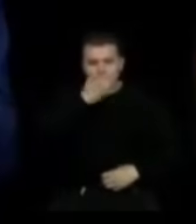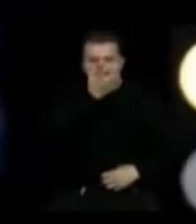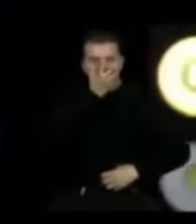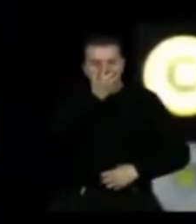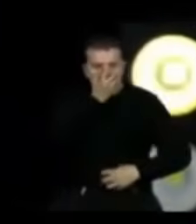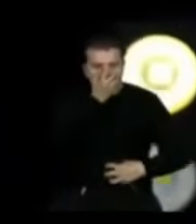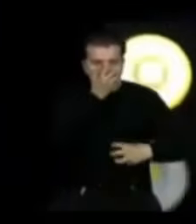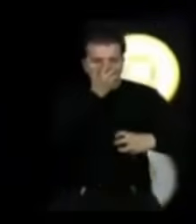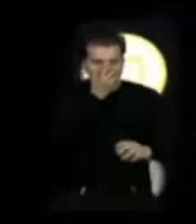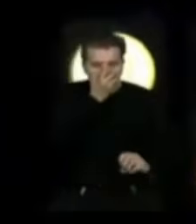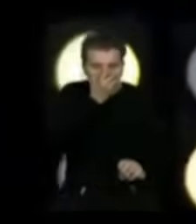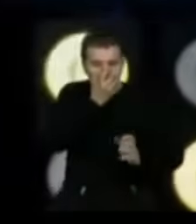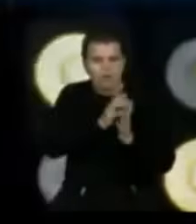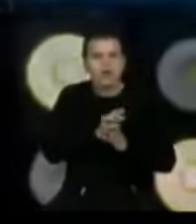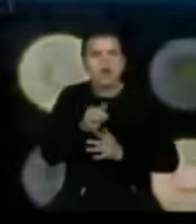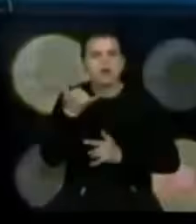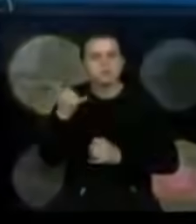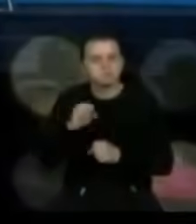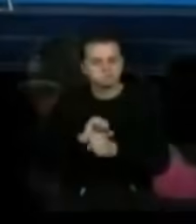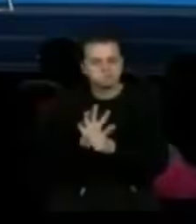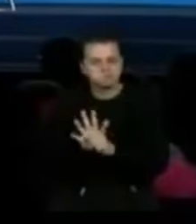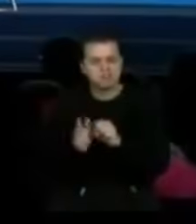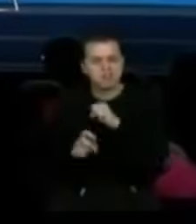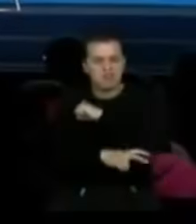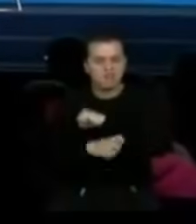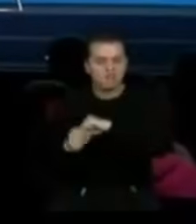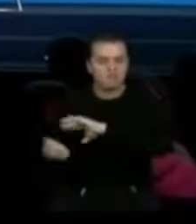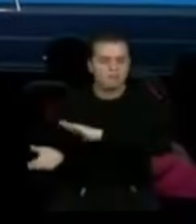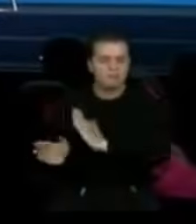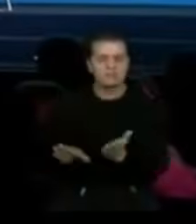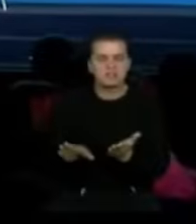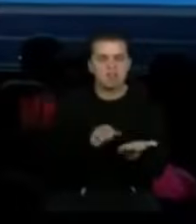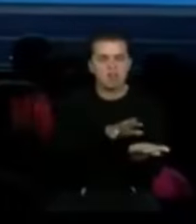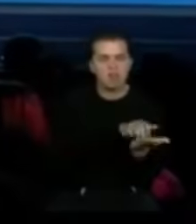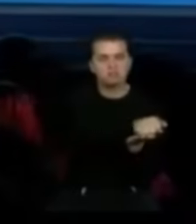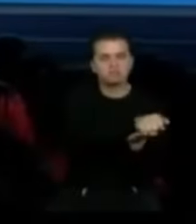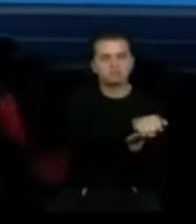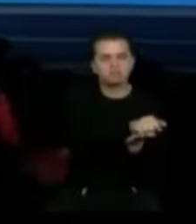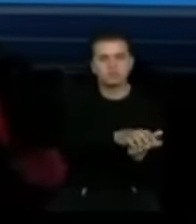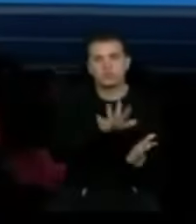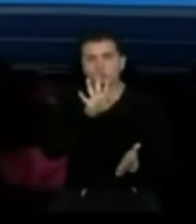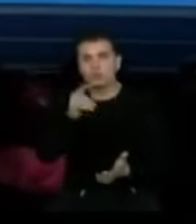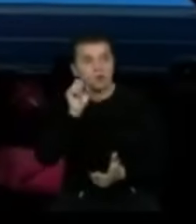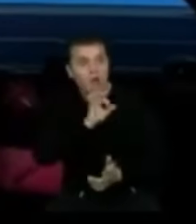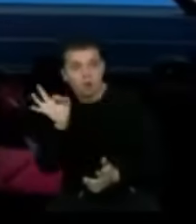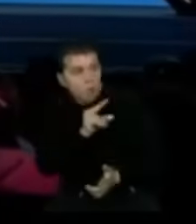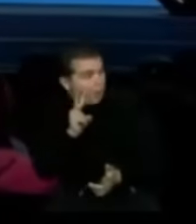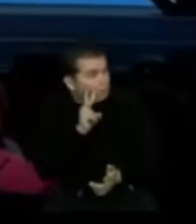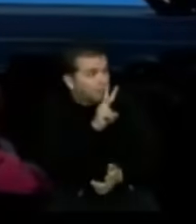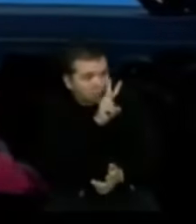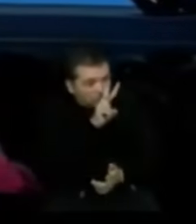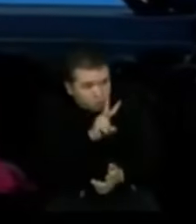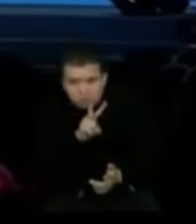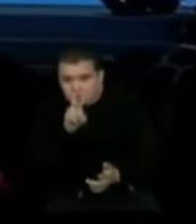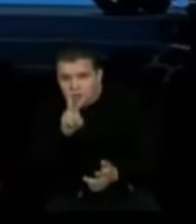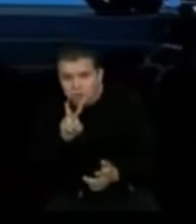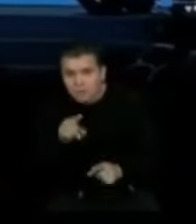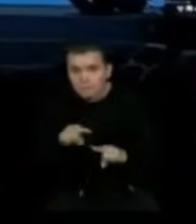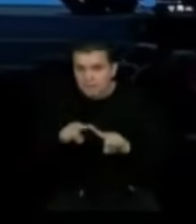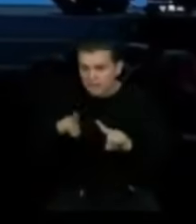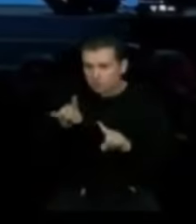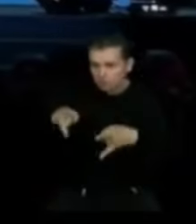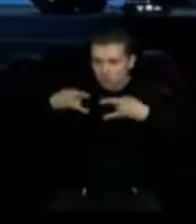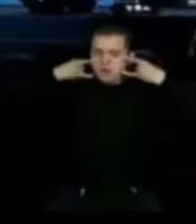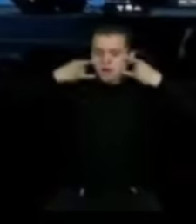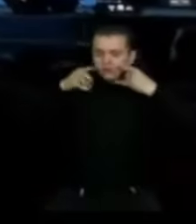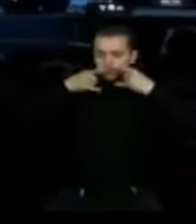había un virus que mataba, robaba y destruía. Y usted nunca vio al virus, pero hoy está sentado con una máscara. ¿Usted